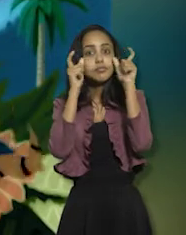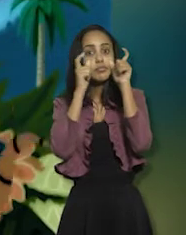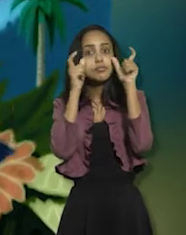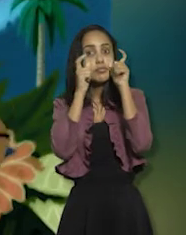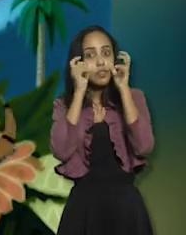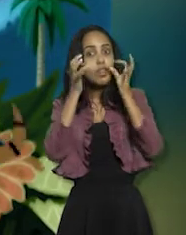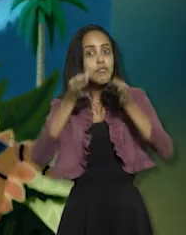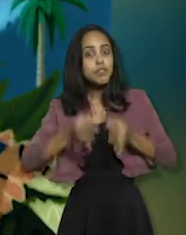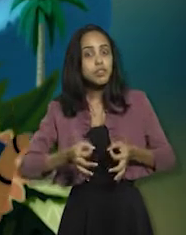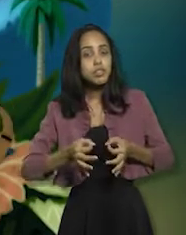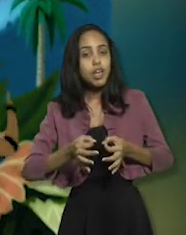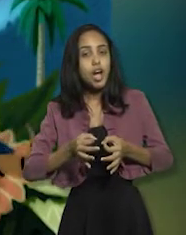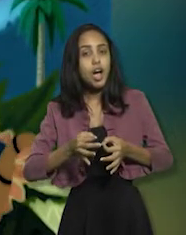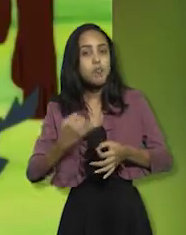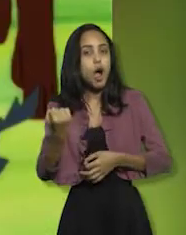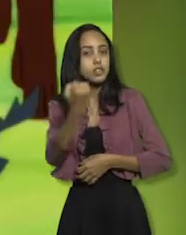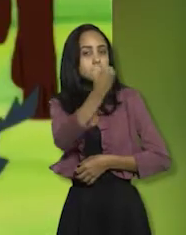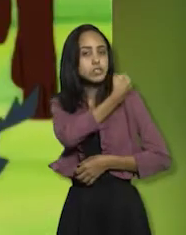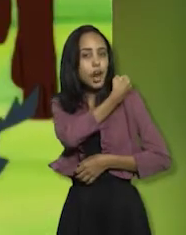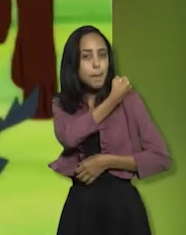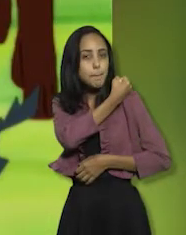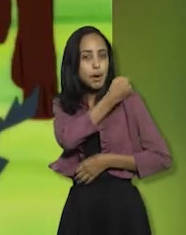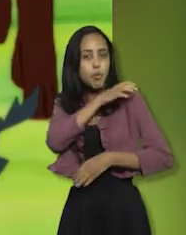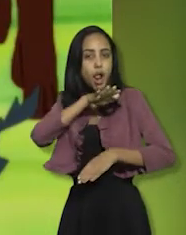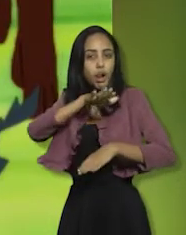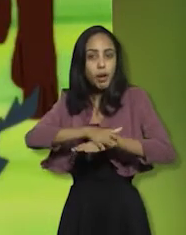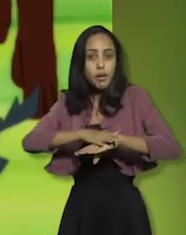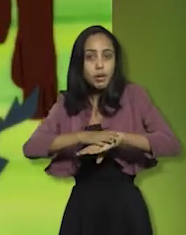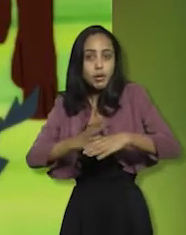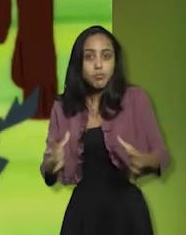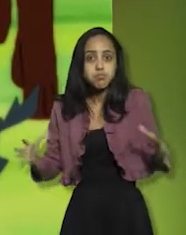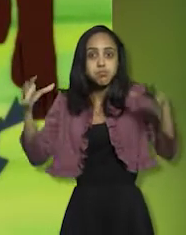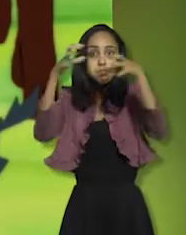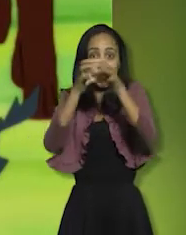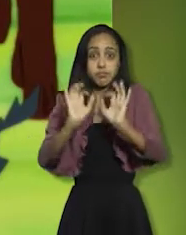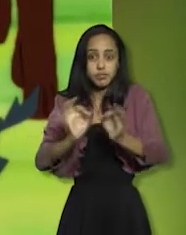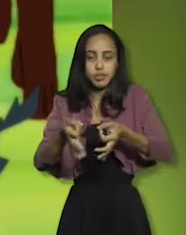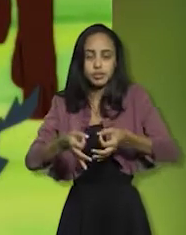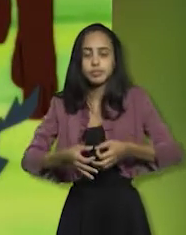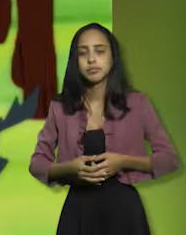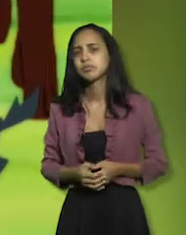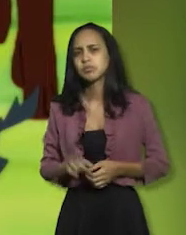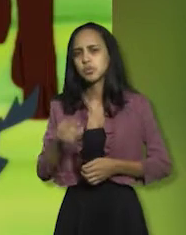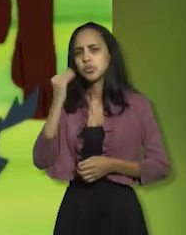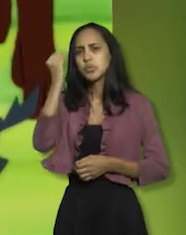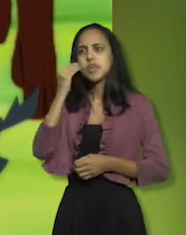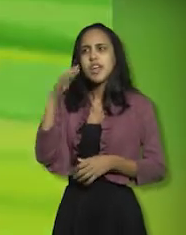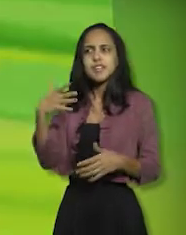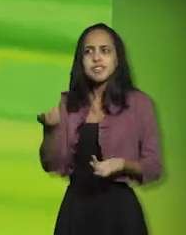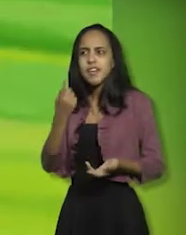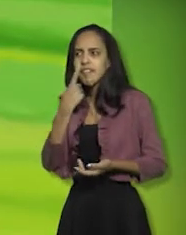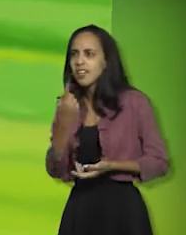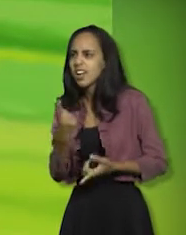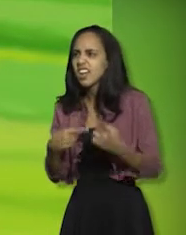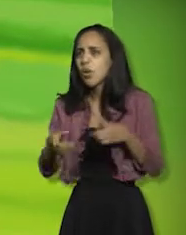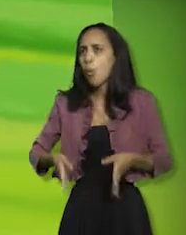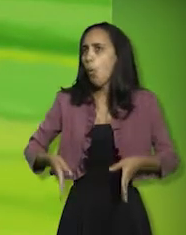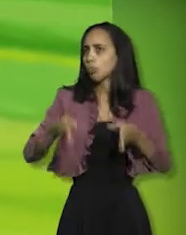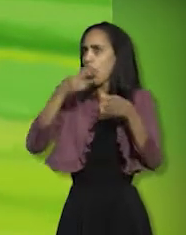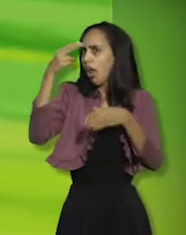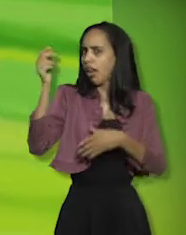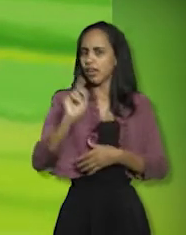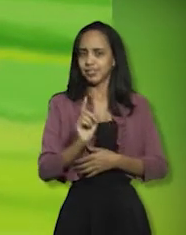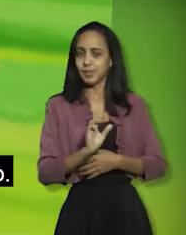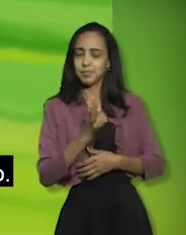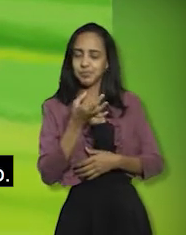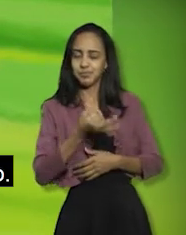¿De veras que es una trampa? ¿Y qué pensabas encontrar? ¿Un hotel? Bien, vamos a